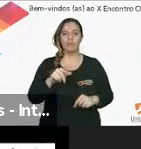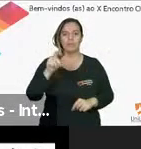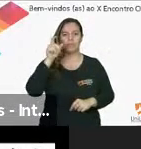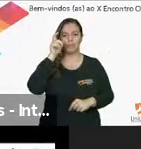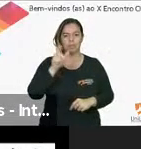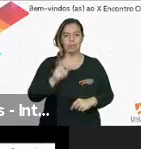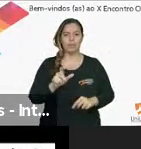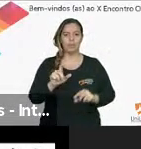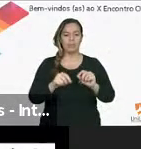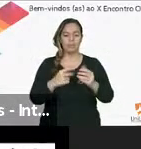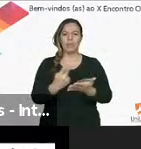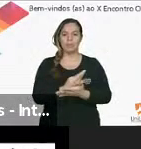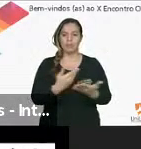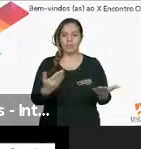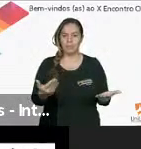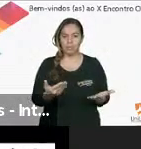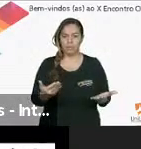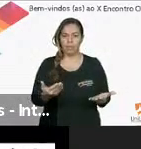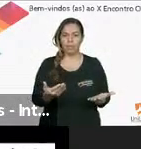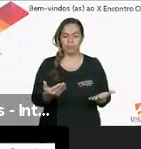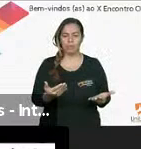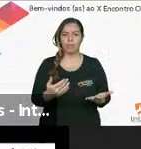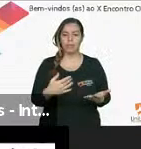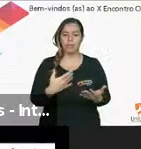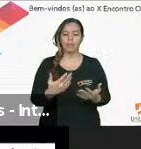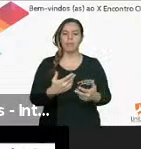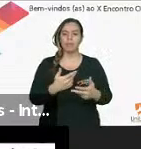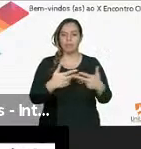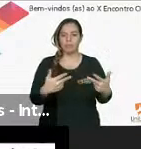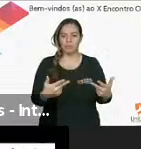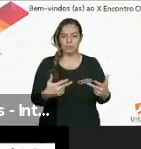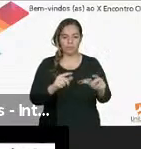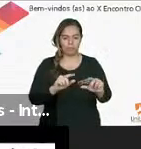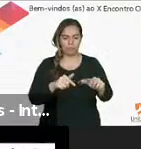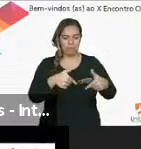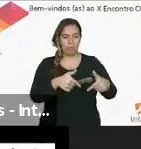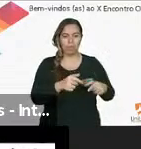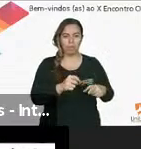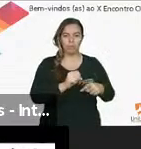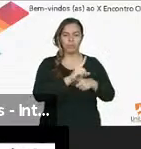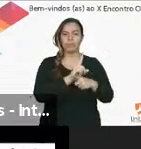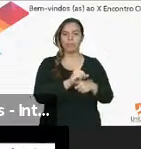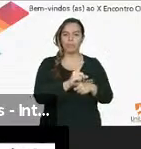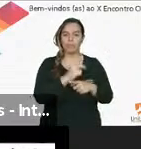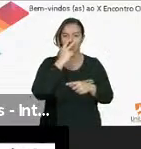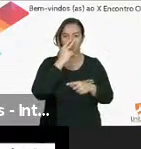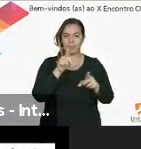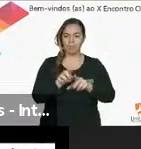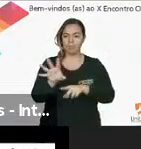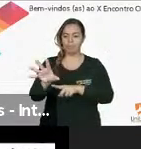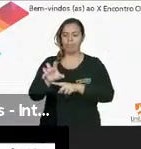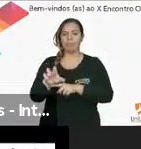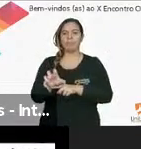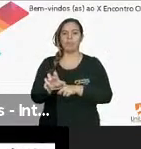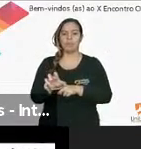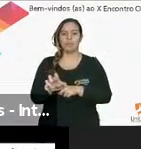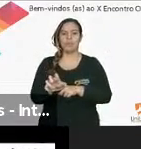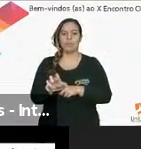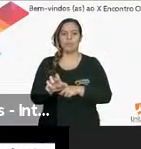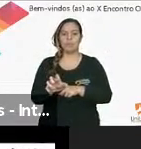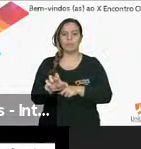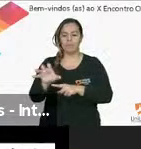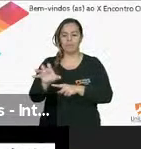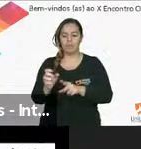esta condición. Ocurre que los repulsores se vuelven atractores y los atractores